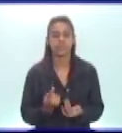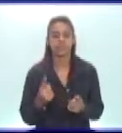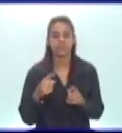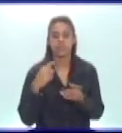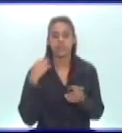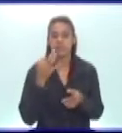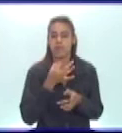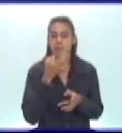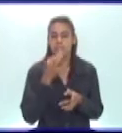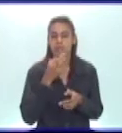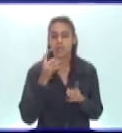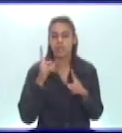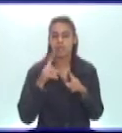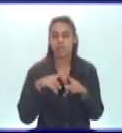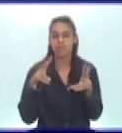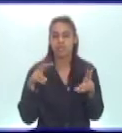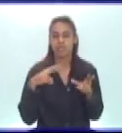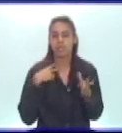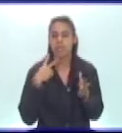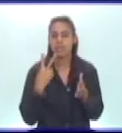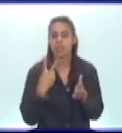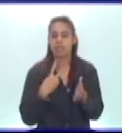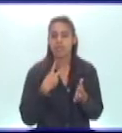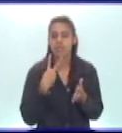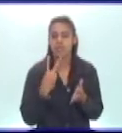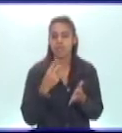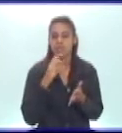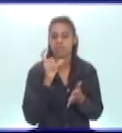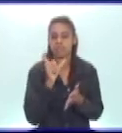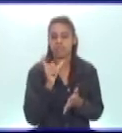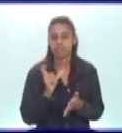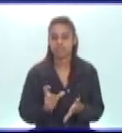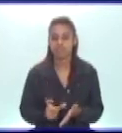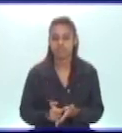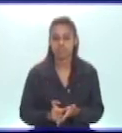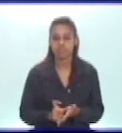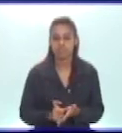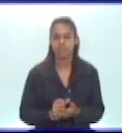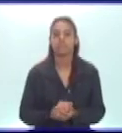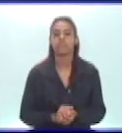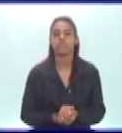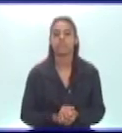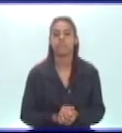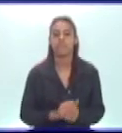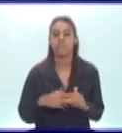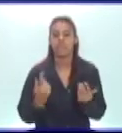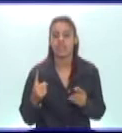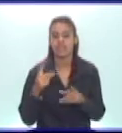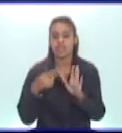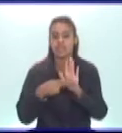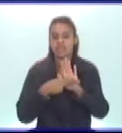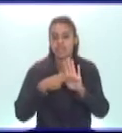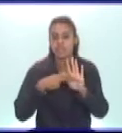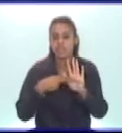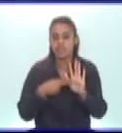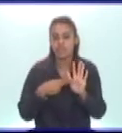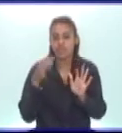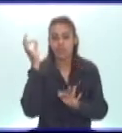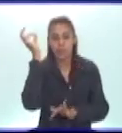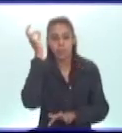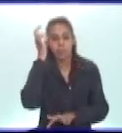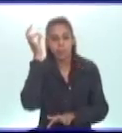y facilitarle el vocabulario. Cuando decimos el tema, podemos decir también qué asignatura, si es lengua